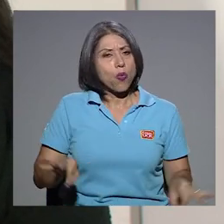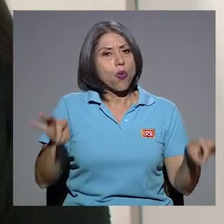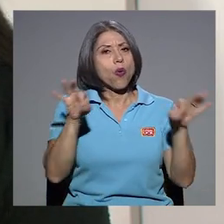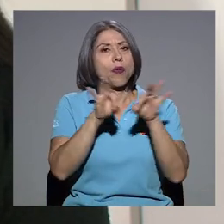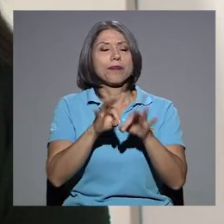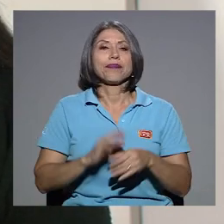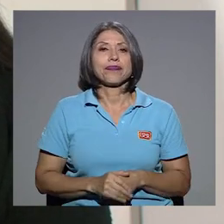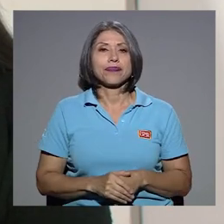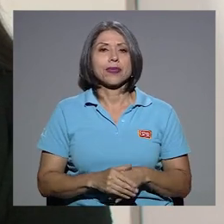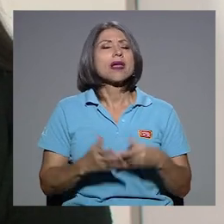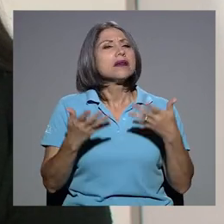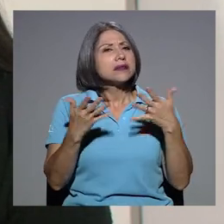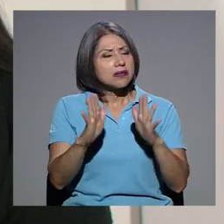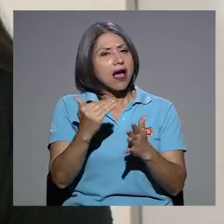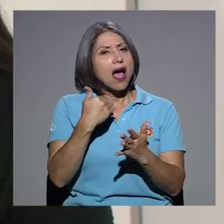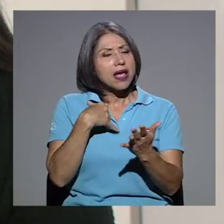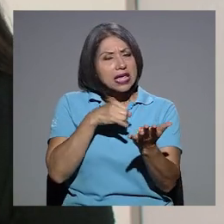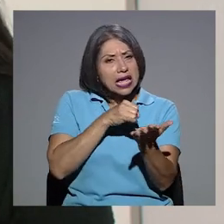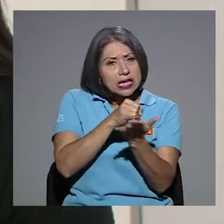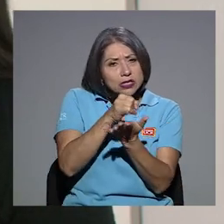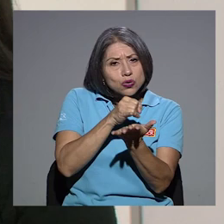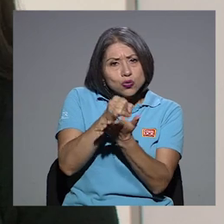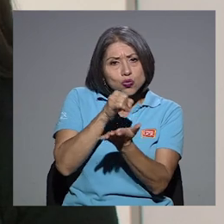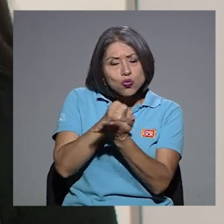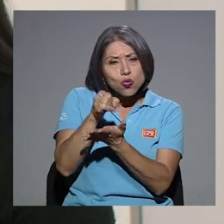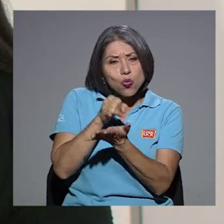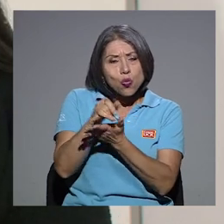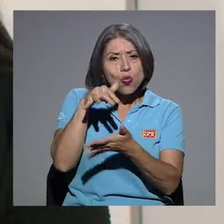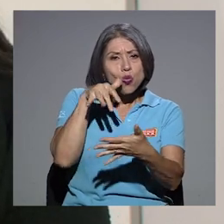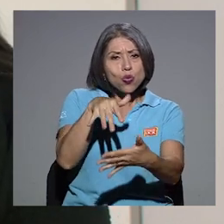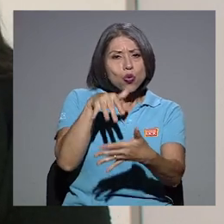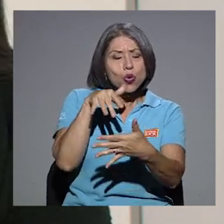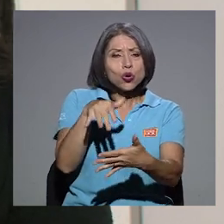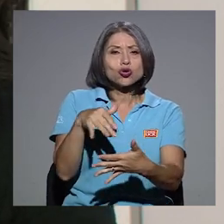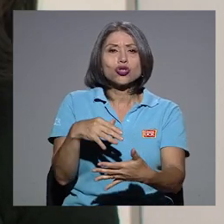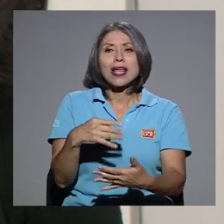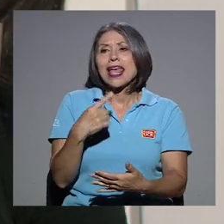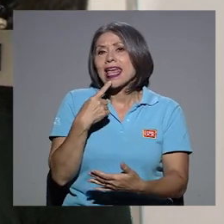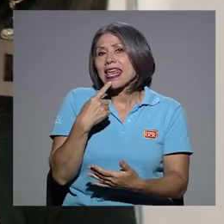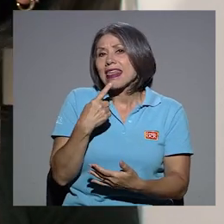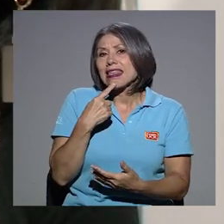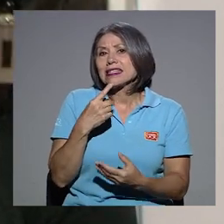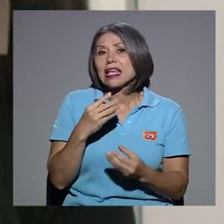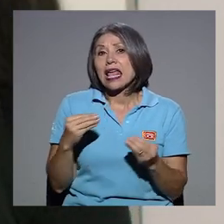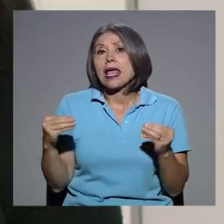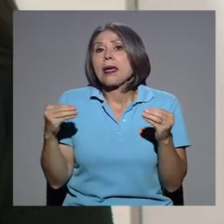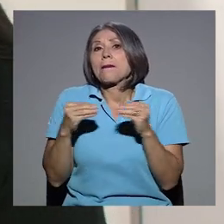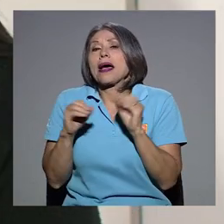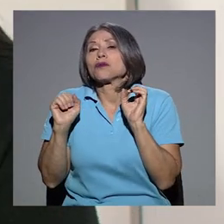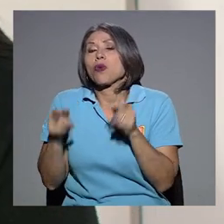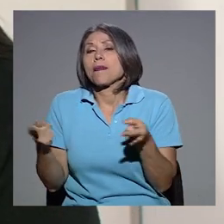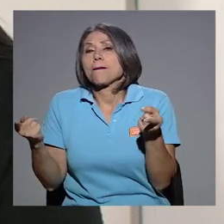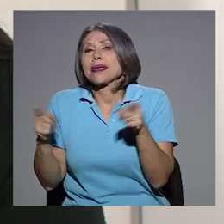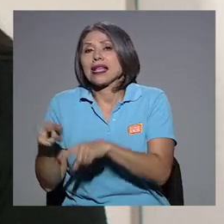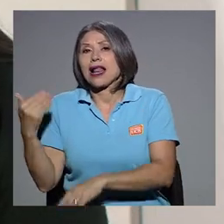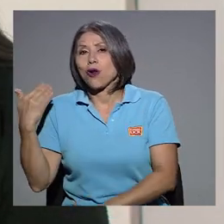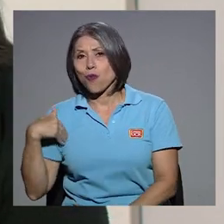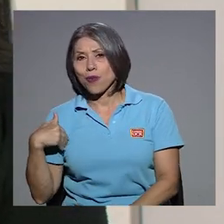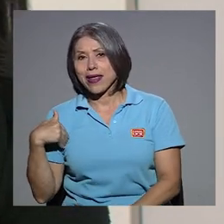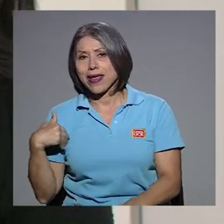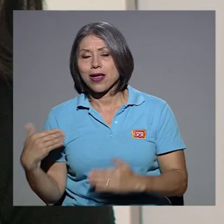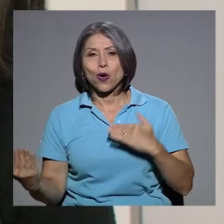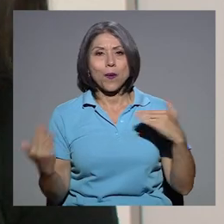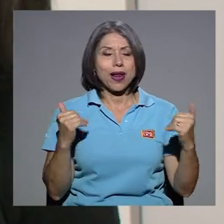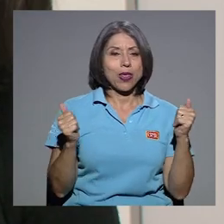Hay estudios que hablan de que es más propenso el hombre que la mujer.